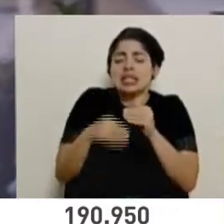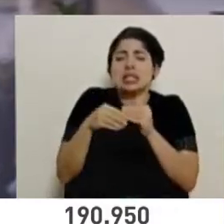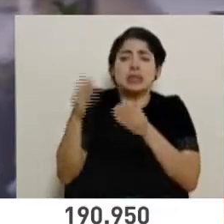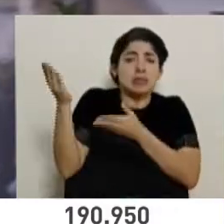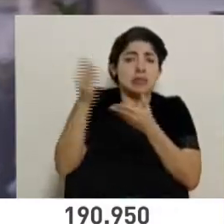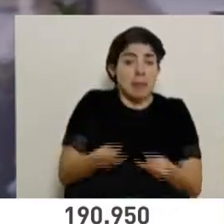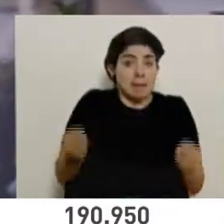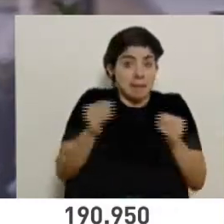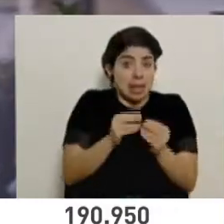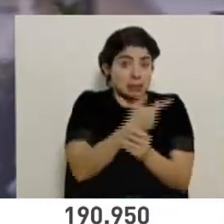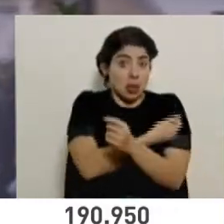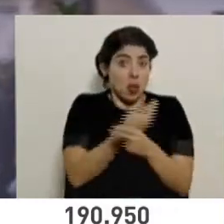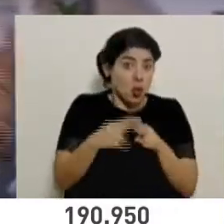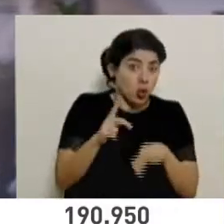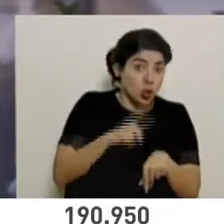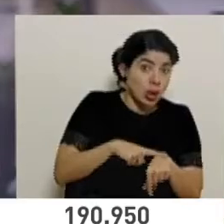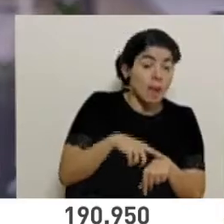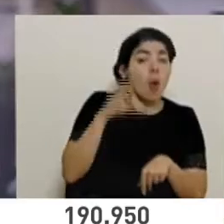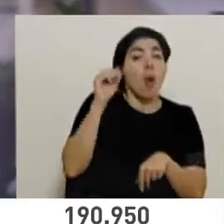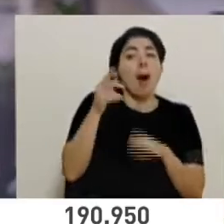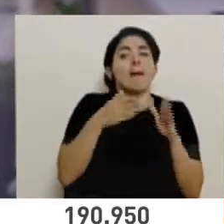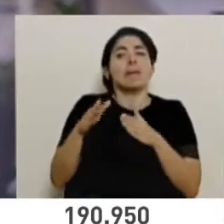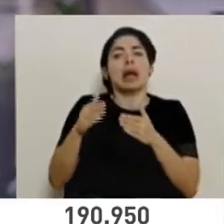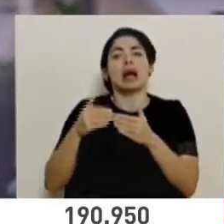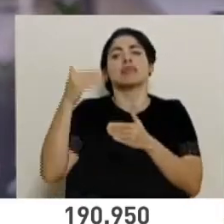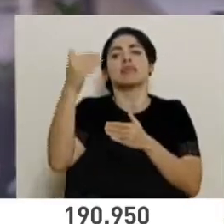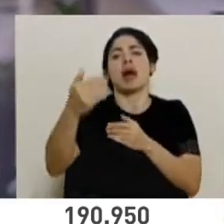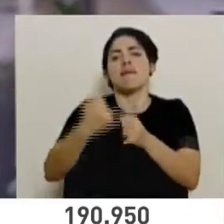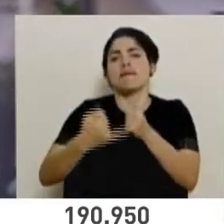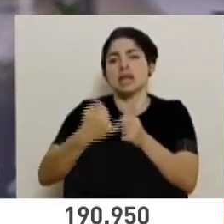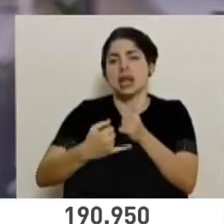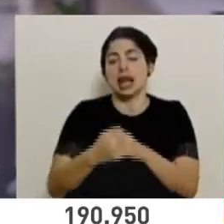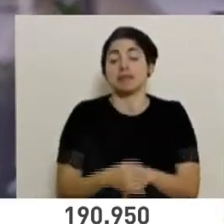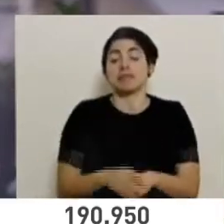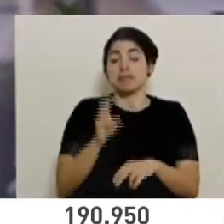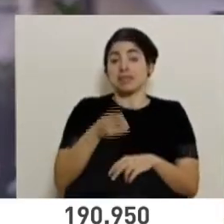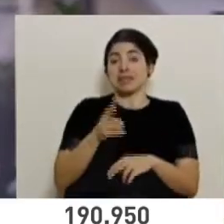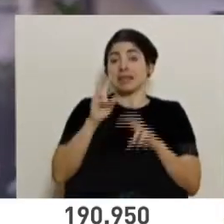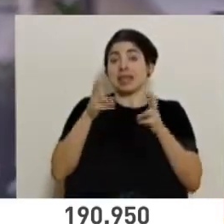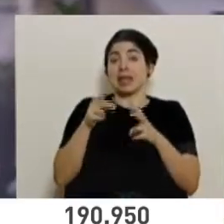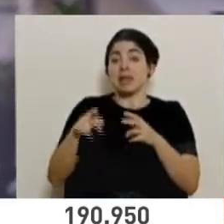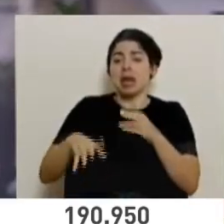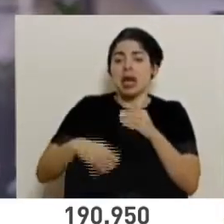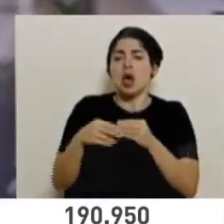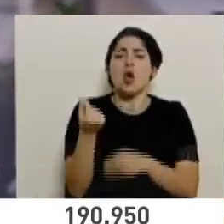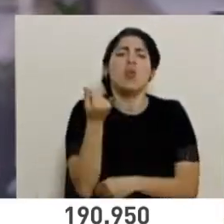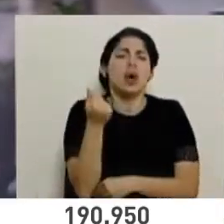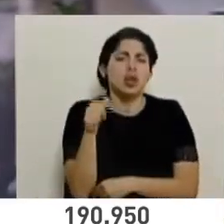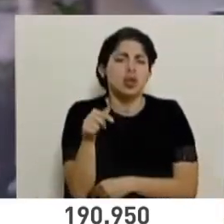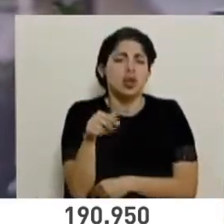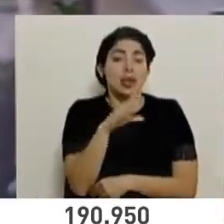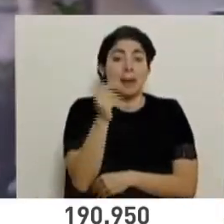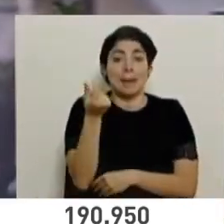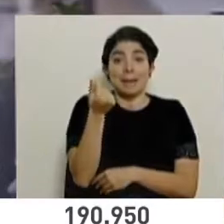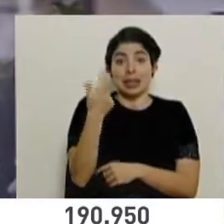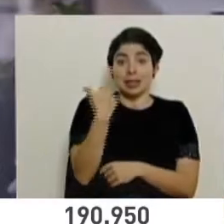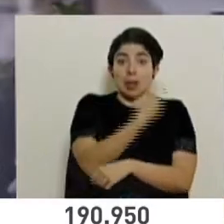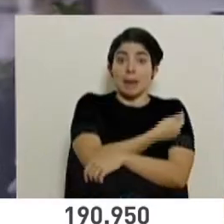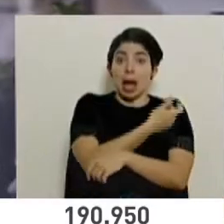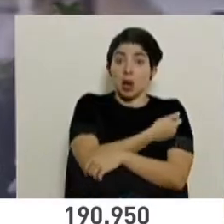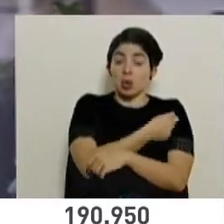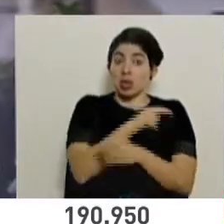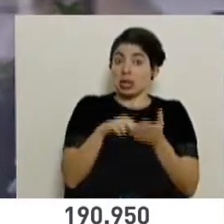enviando más vacunas en el corto plazo o sería para el final de la vacunación? En la misma línea, saber si esa adenda cuánto costo tuvo y si el precio de las vacunas